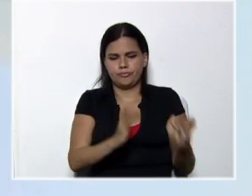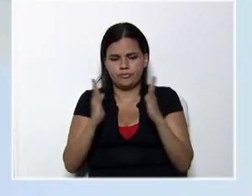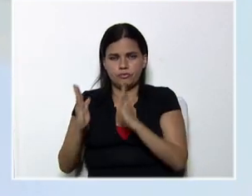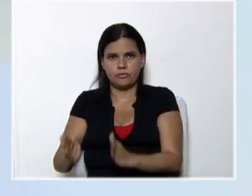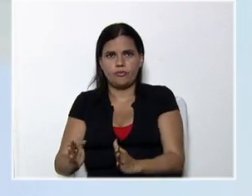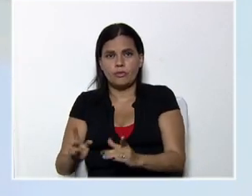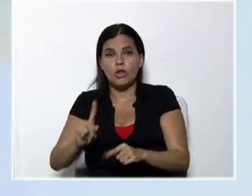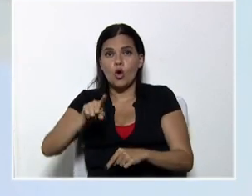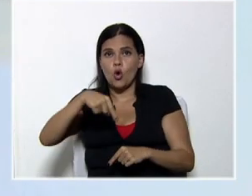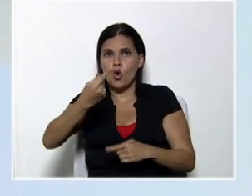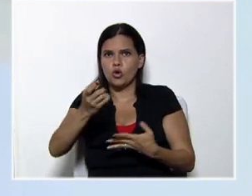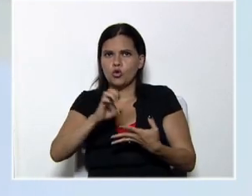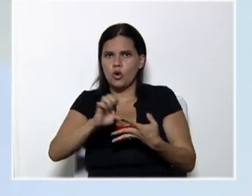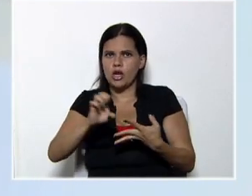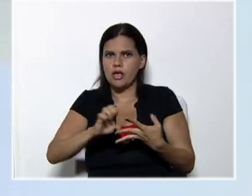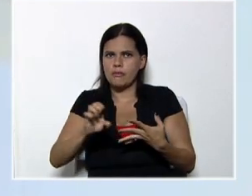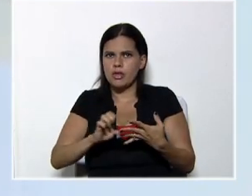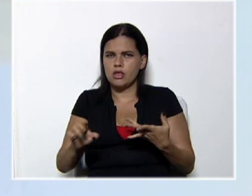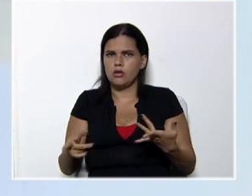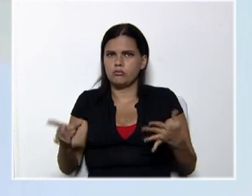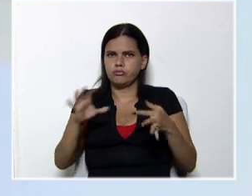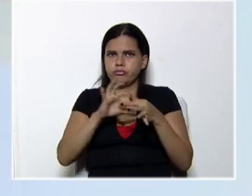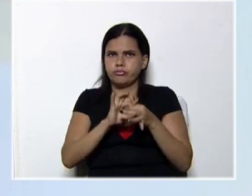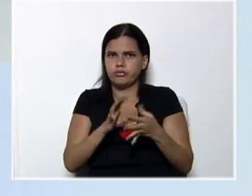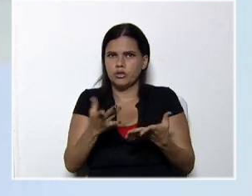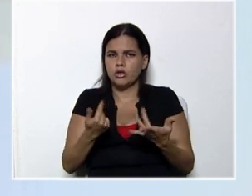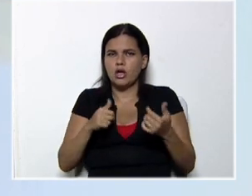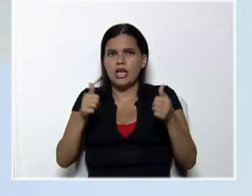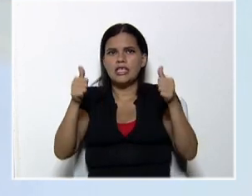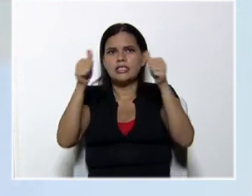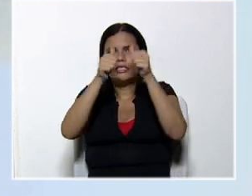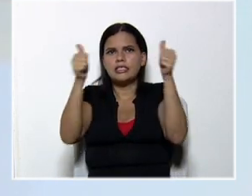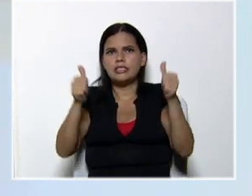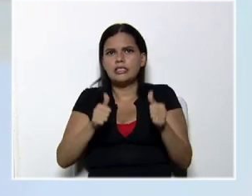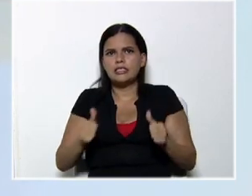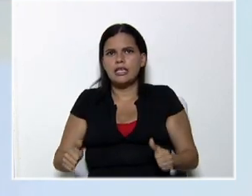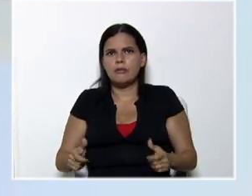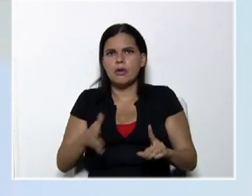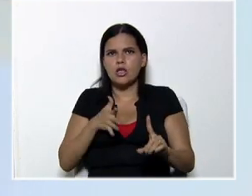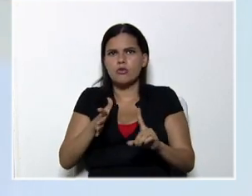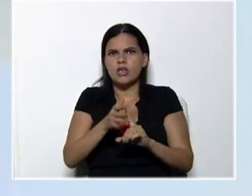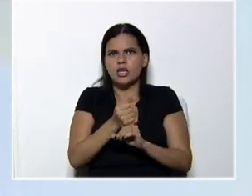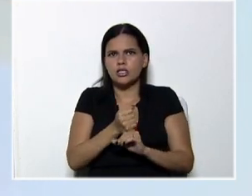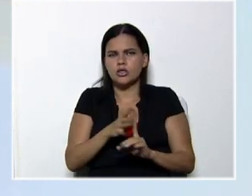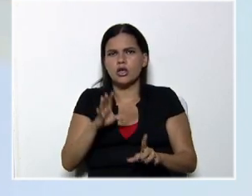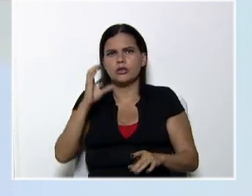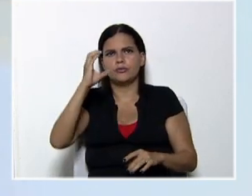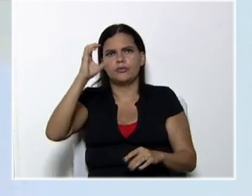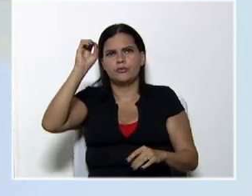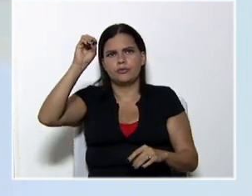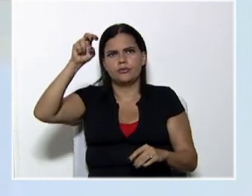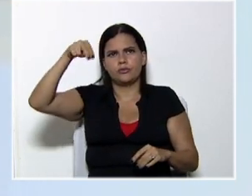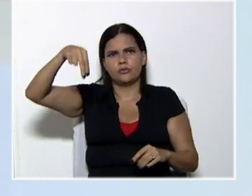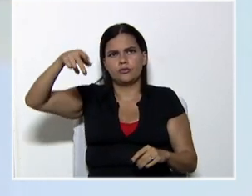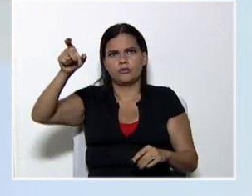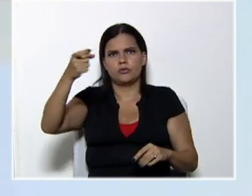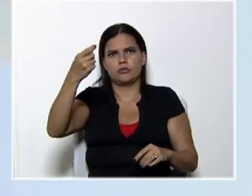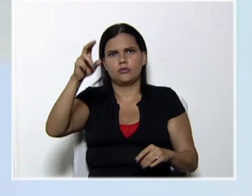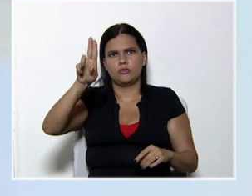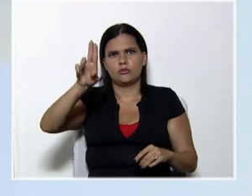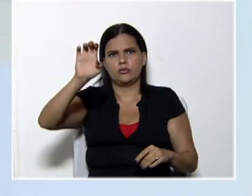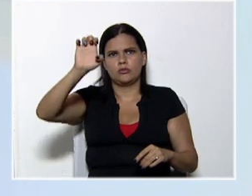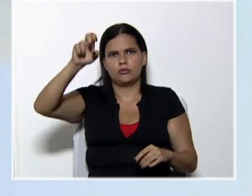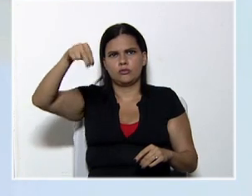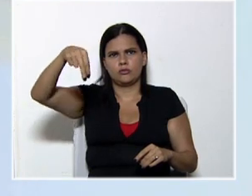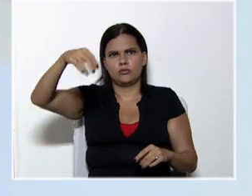Otro elemento que se relaciona con lo que corresponde al sistema de coordenadas es la congruencia. Para ello, hoy el docente del